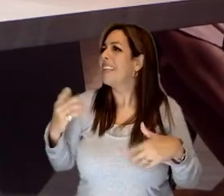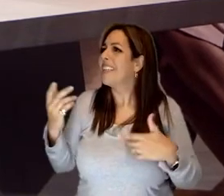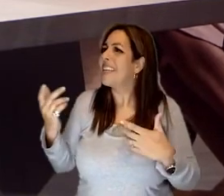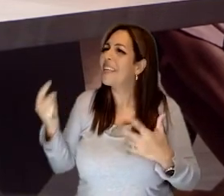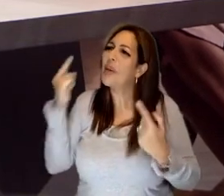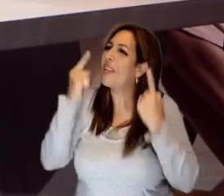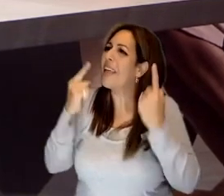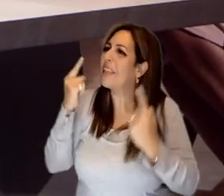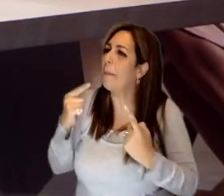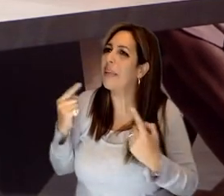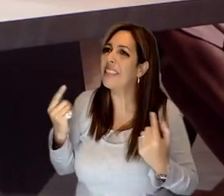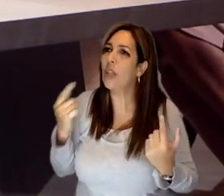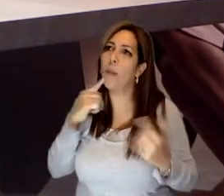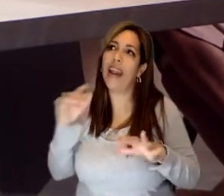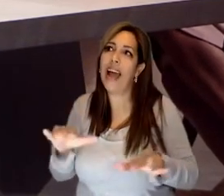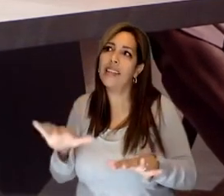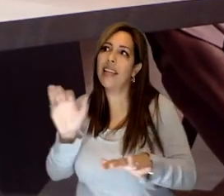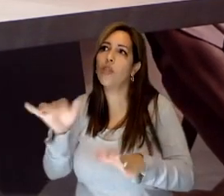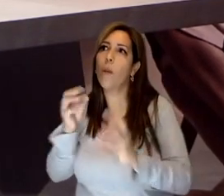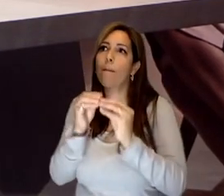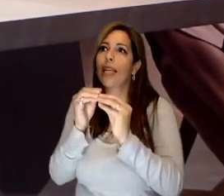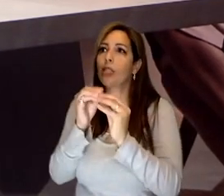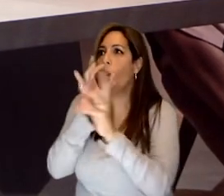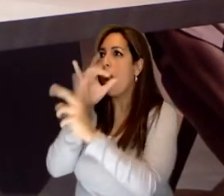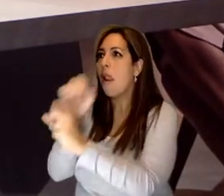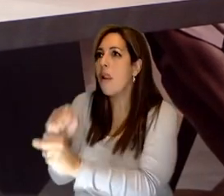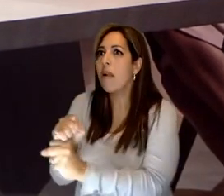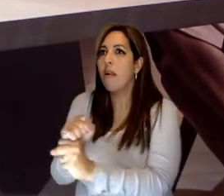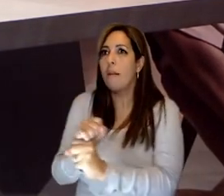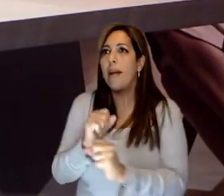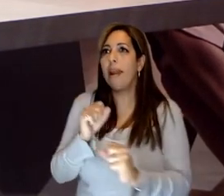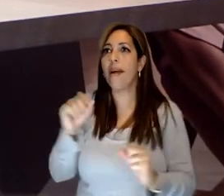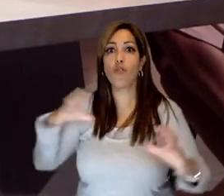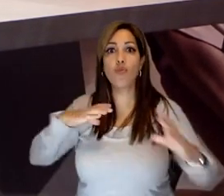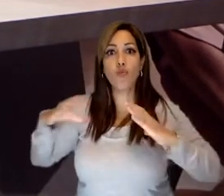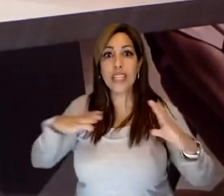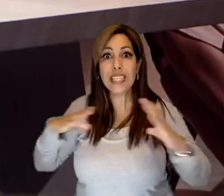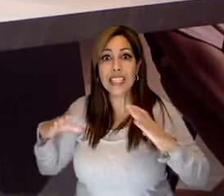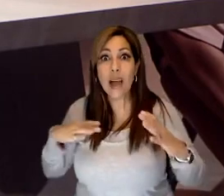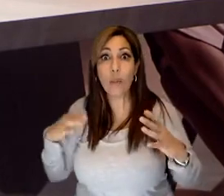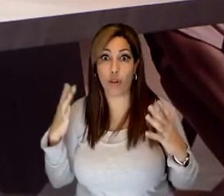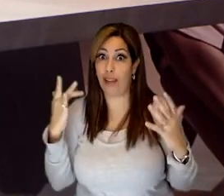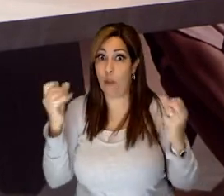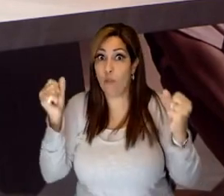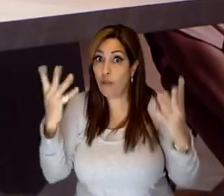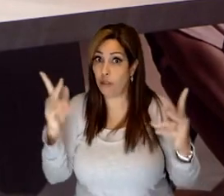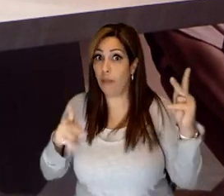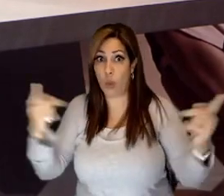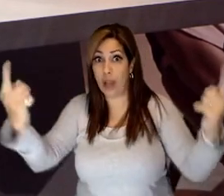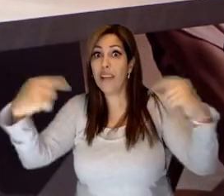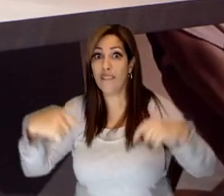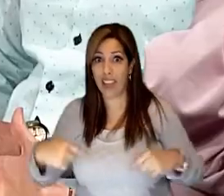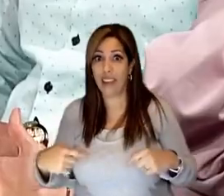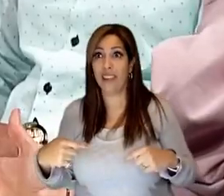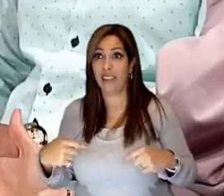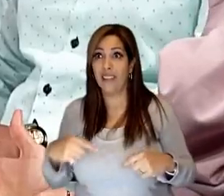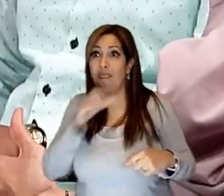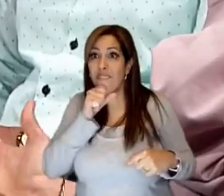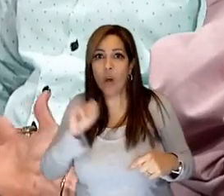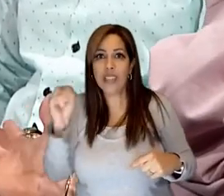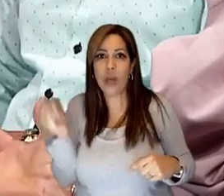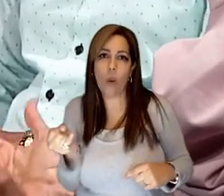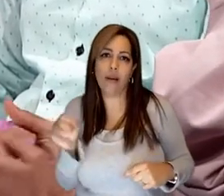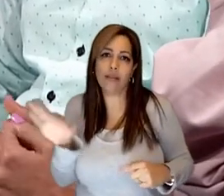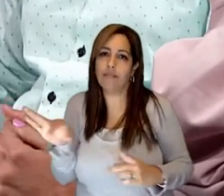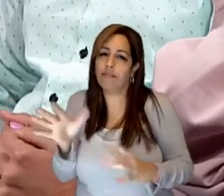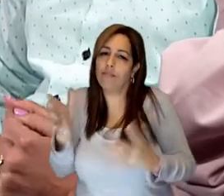se está tomando en consideración para hacer eso más atractivo para nuestro turismo? Tantas personas que vienen y visitan nuestro viejo San Juan y